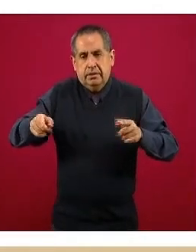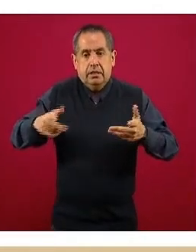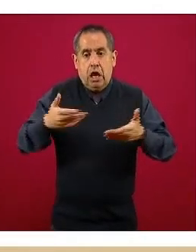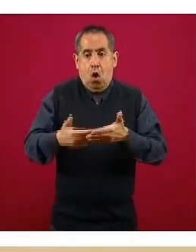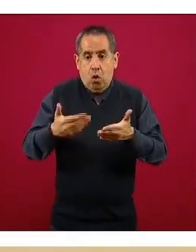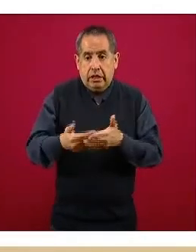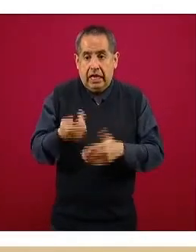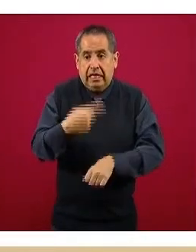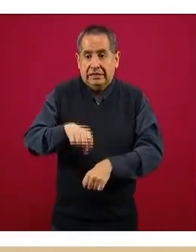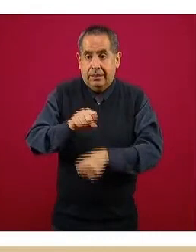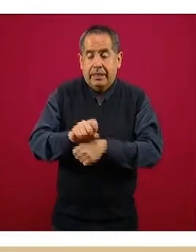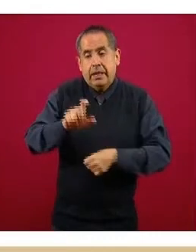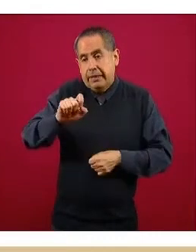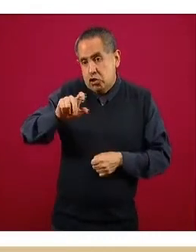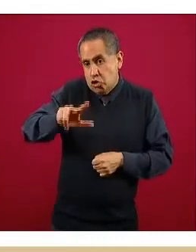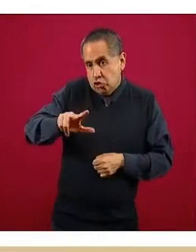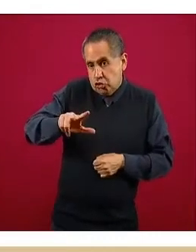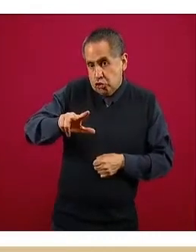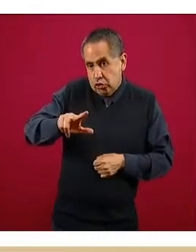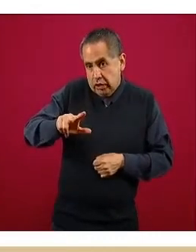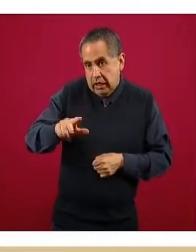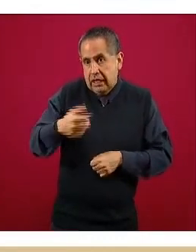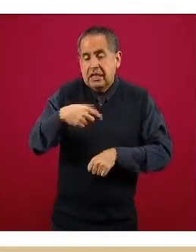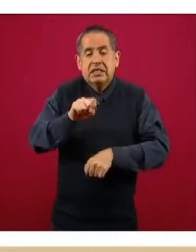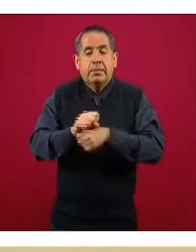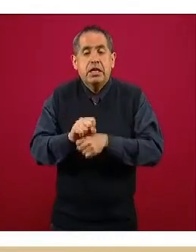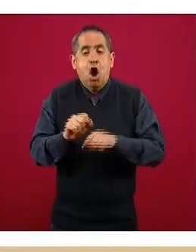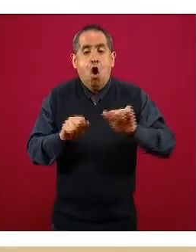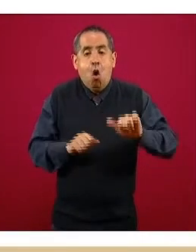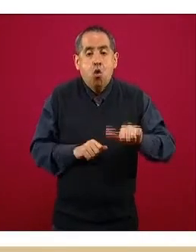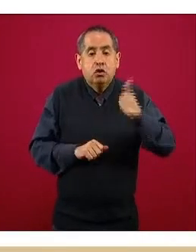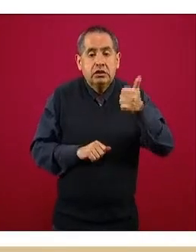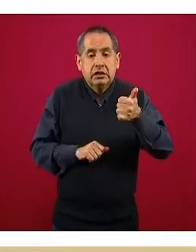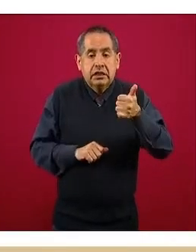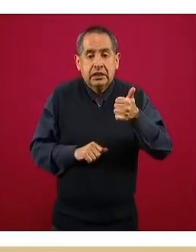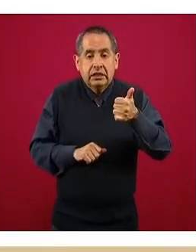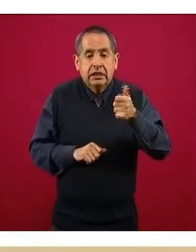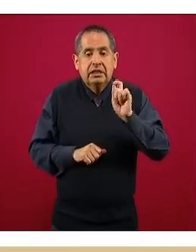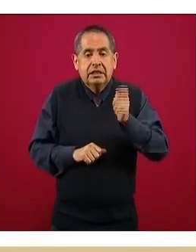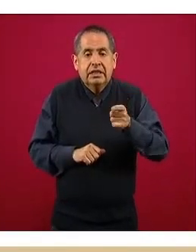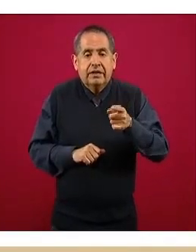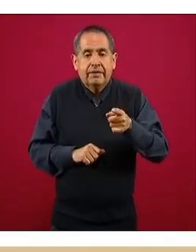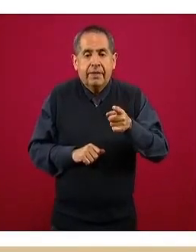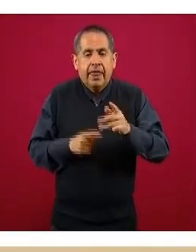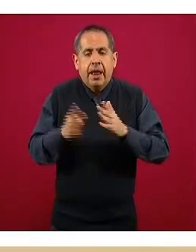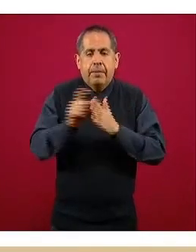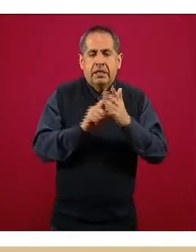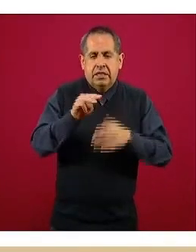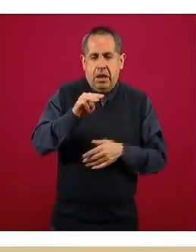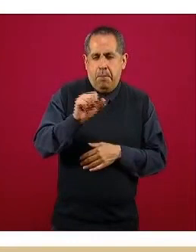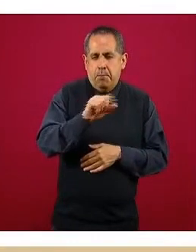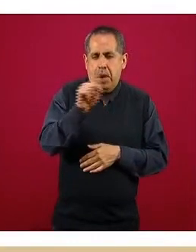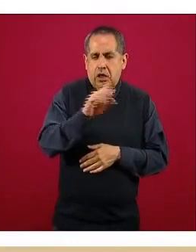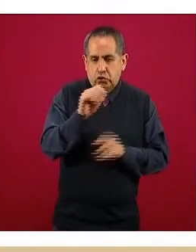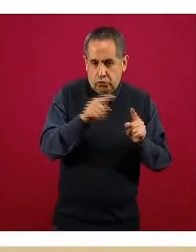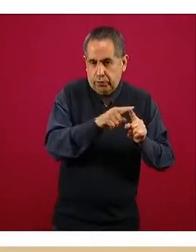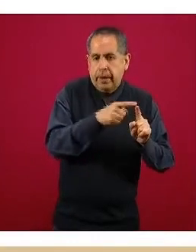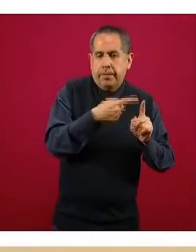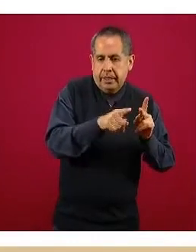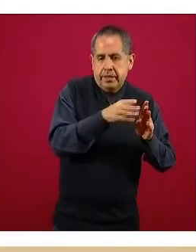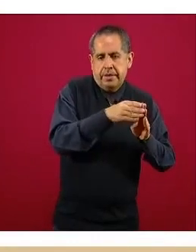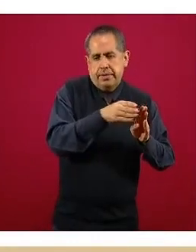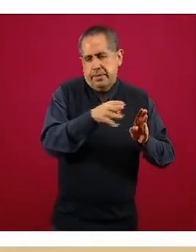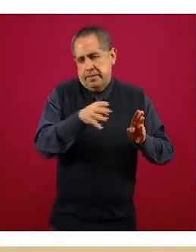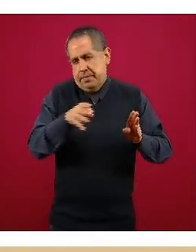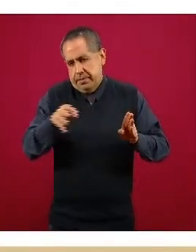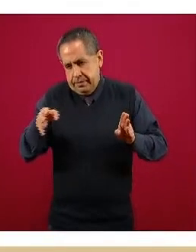momento estamos en la semana 28. En la semana 11 es en el mes de marzo. Y podemos ver, de